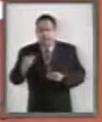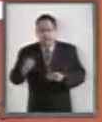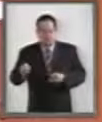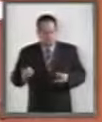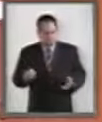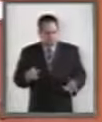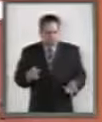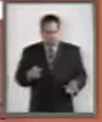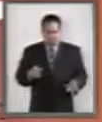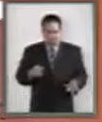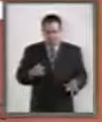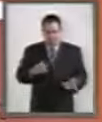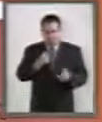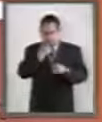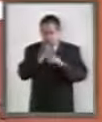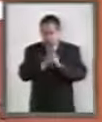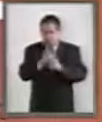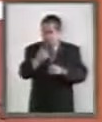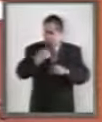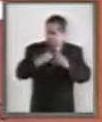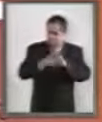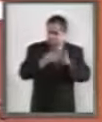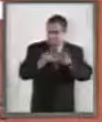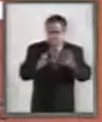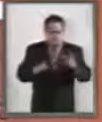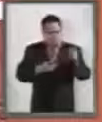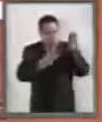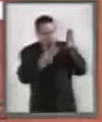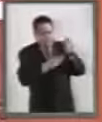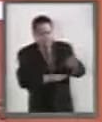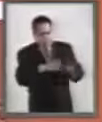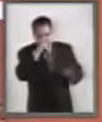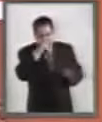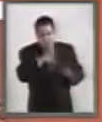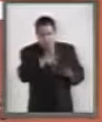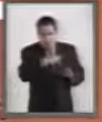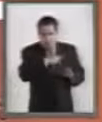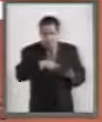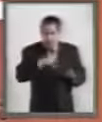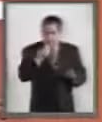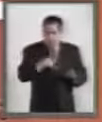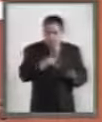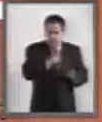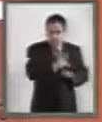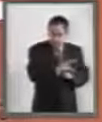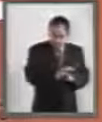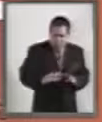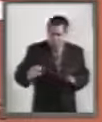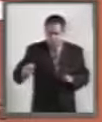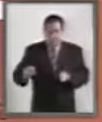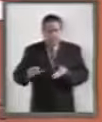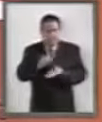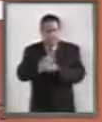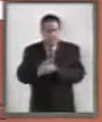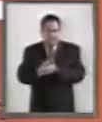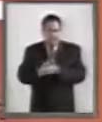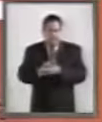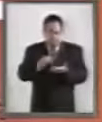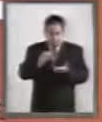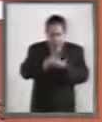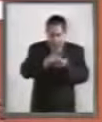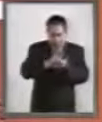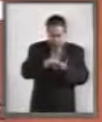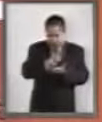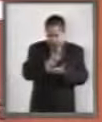que nos explicara el señor secretario. El Banco de México ya está obligado, con reformas que vienen perfectamente